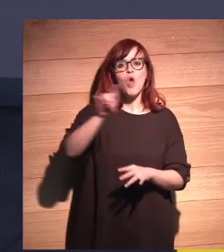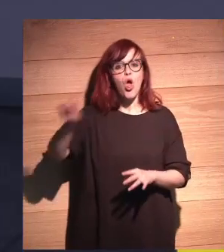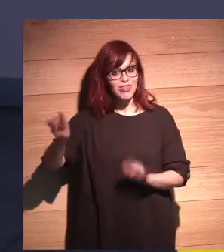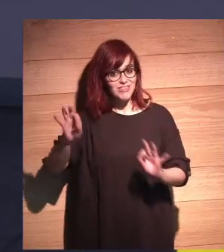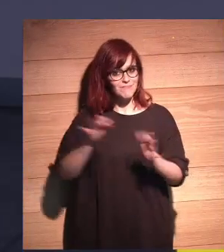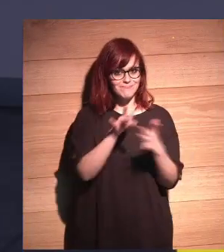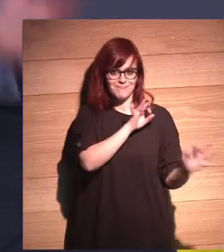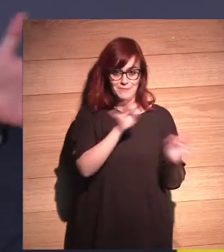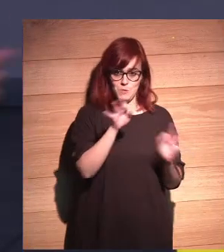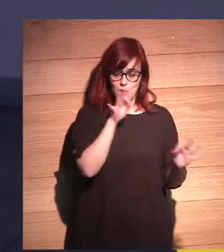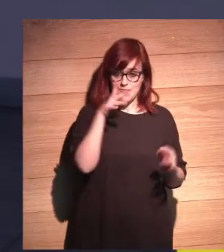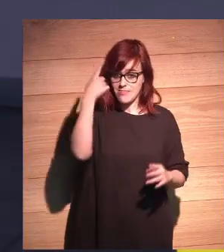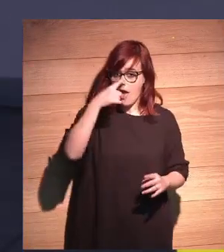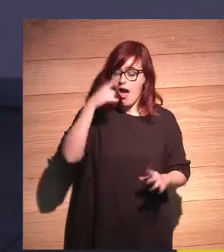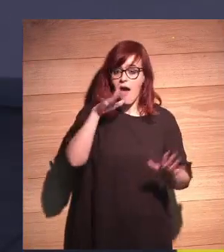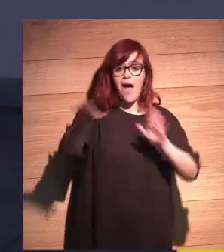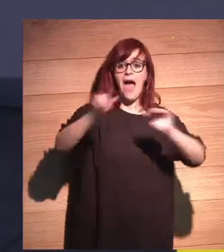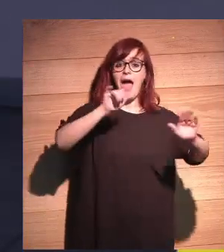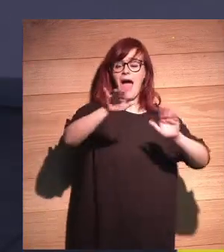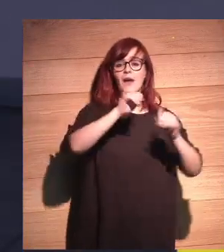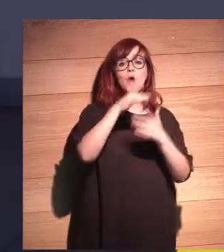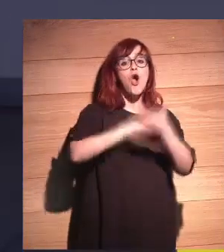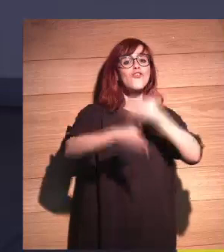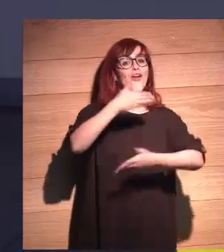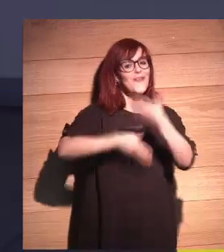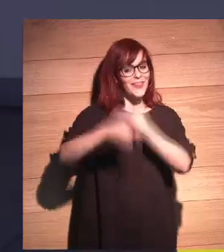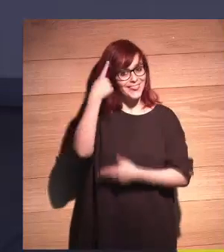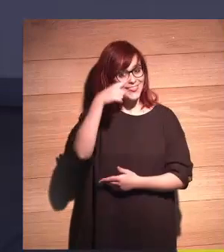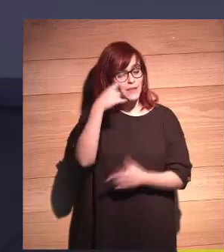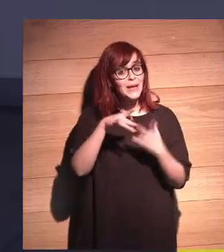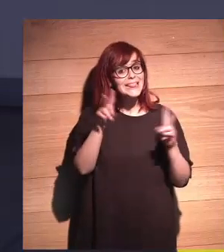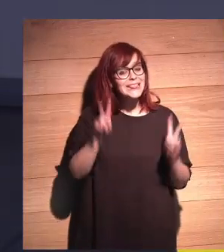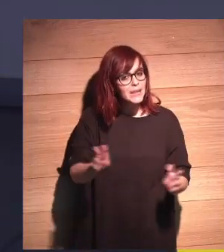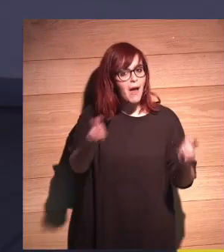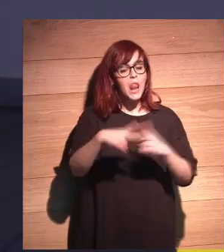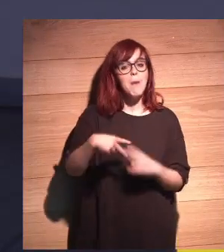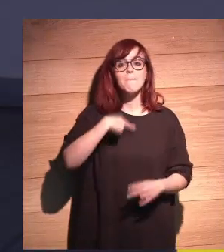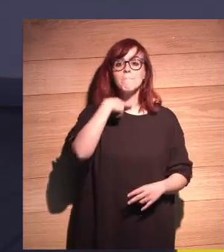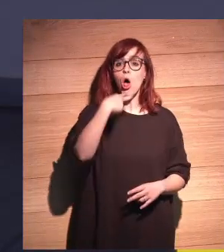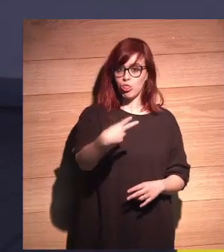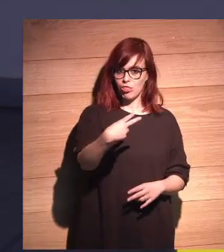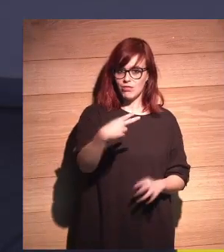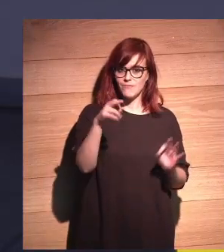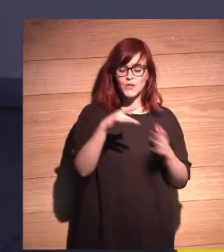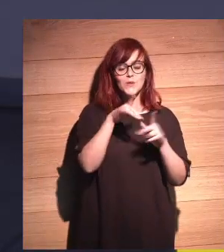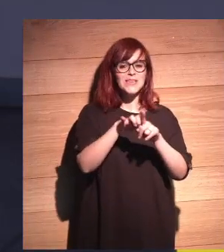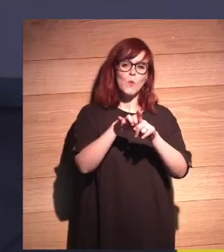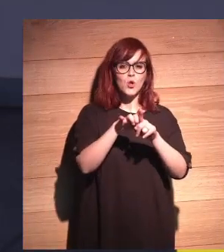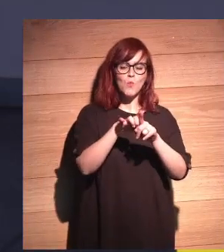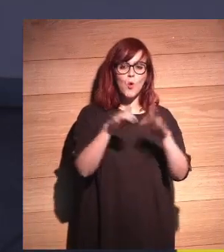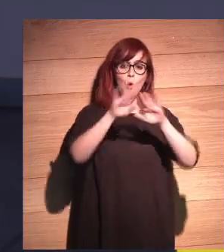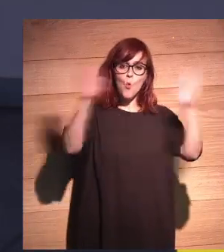111, que por cierto ya hemos hecho la llamada a colaboraciones. Tratará sobre la voz, de cómo la humanidad